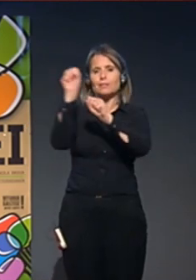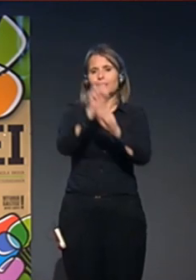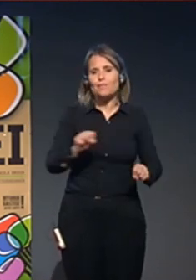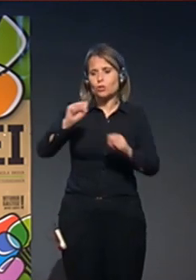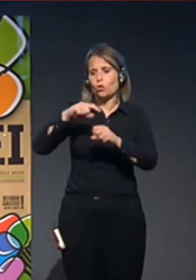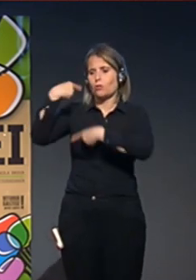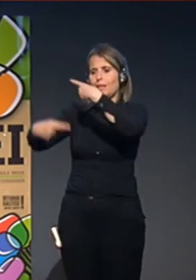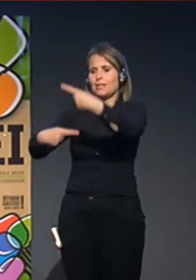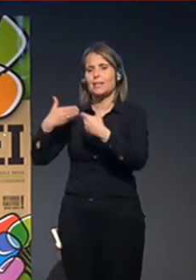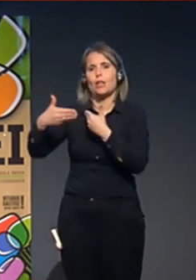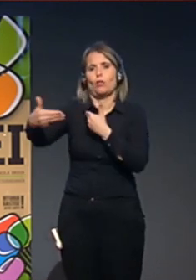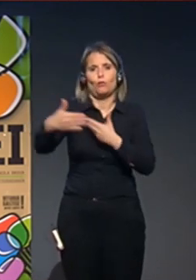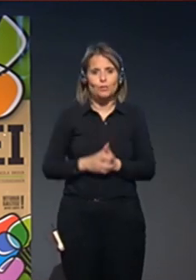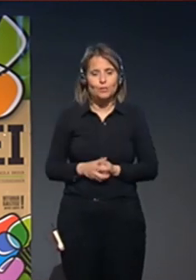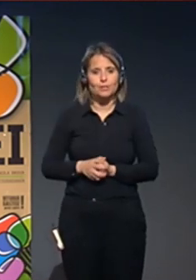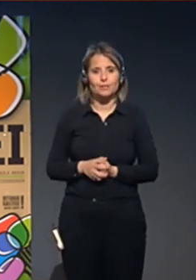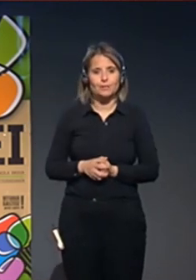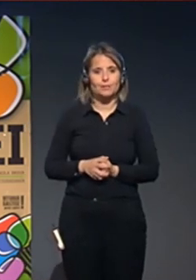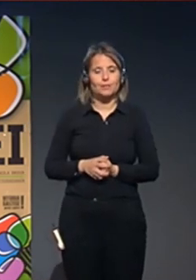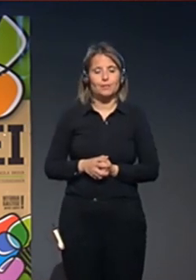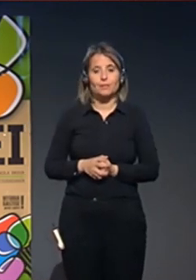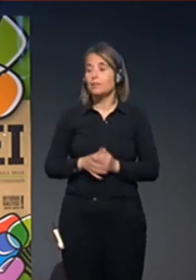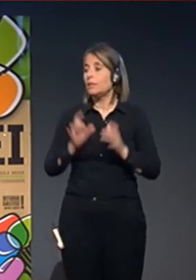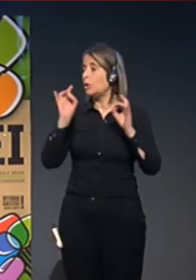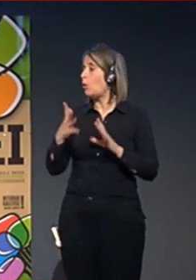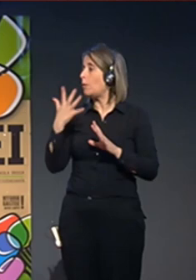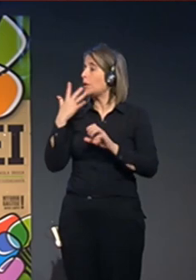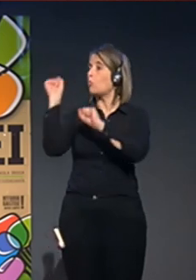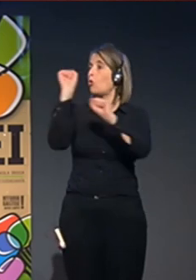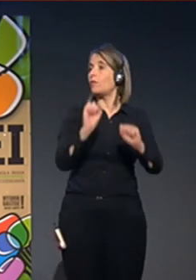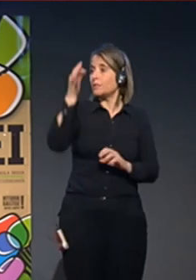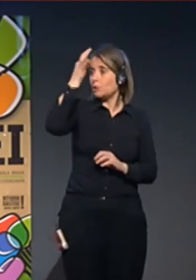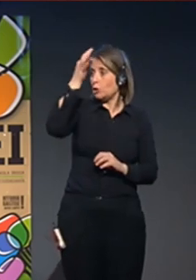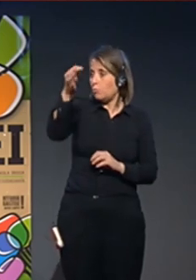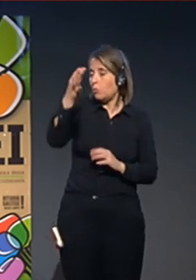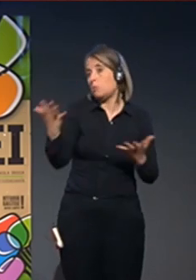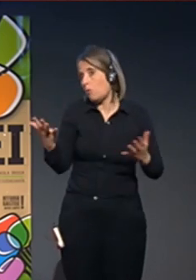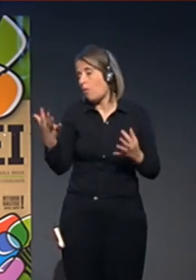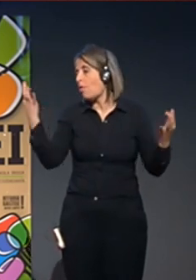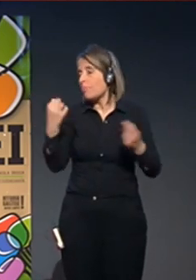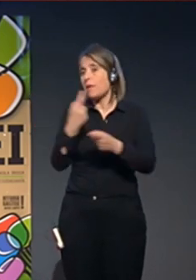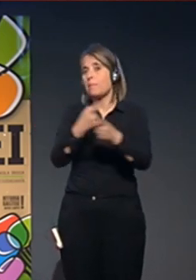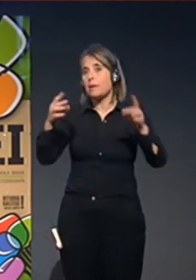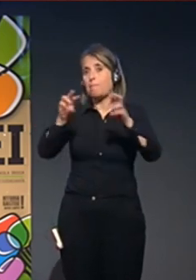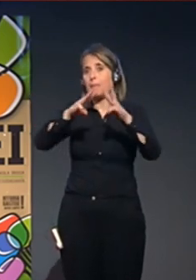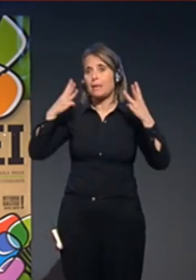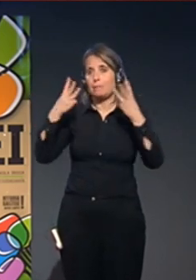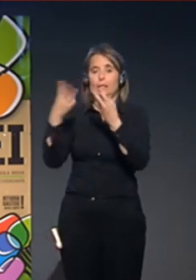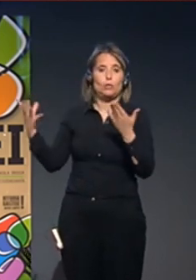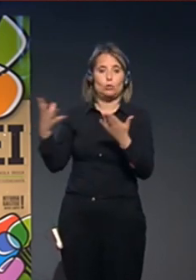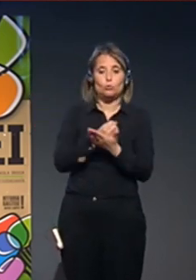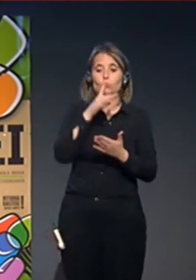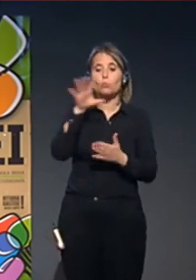de las generaciones futuras eh lo mismo que es un defensor del pueblo que en principio deberían de ser todos los parlamentarios porque